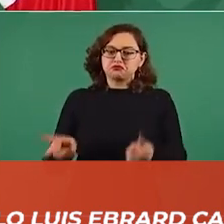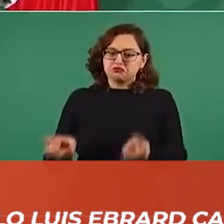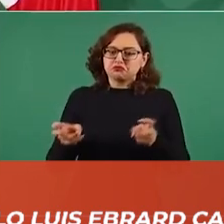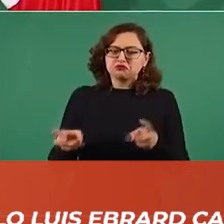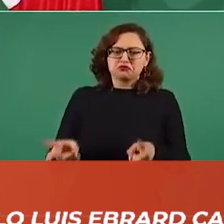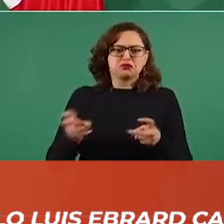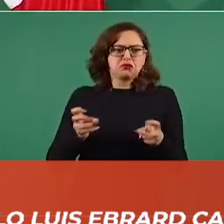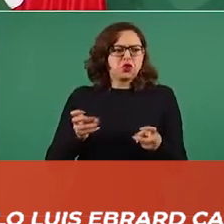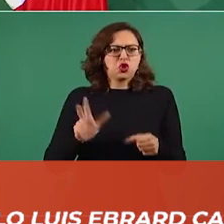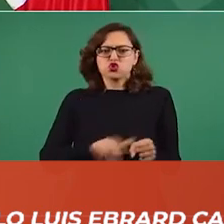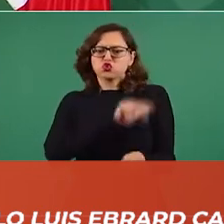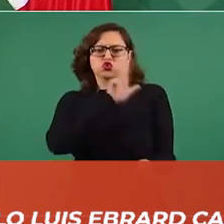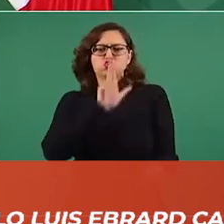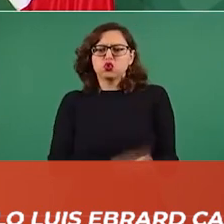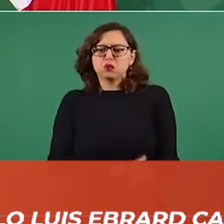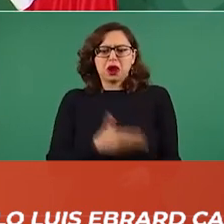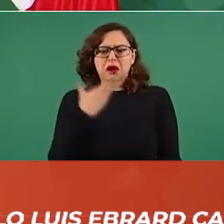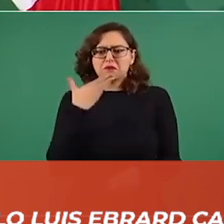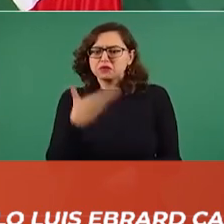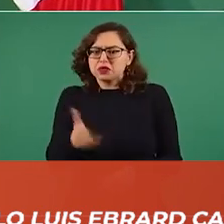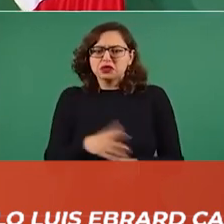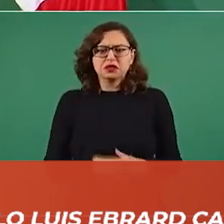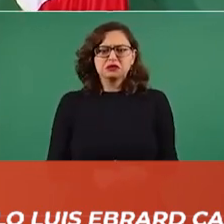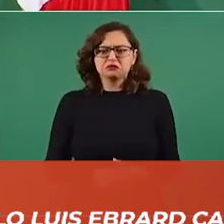lo más natural. El que no roba es un tonto.